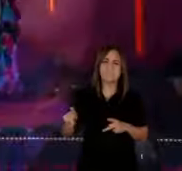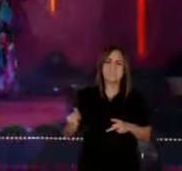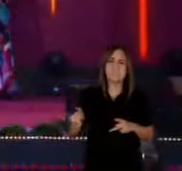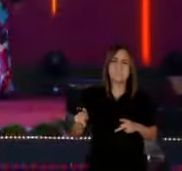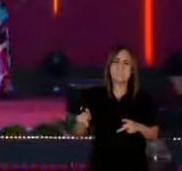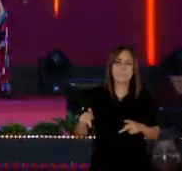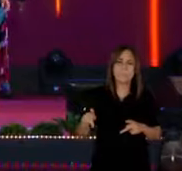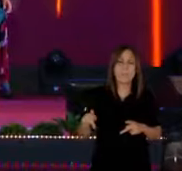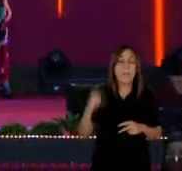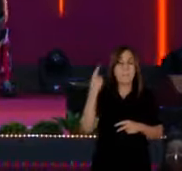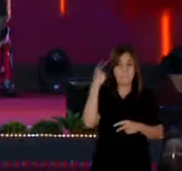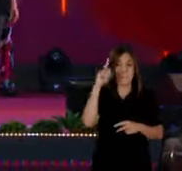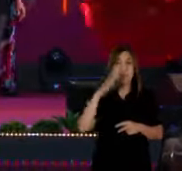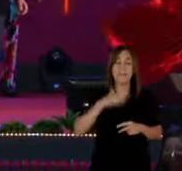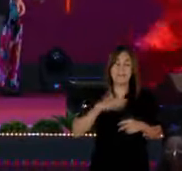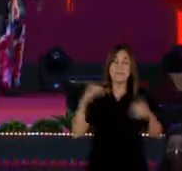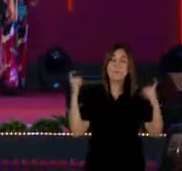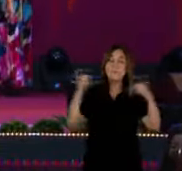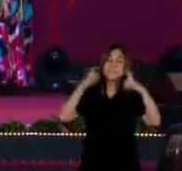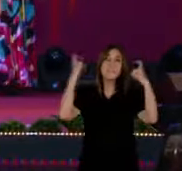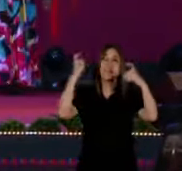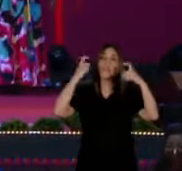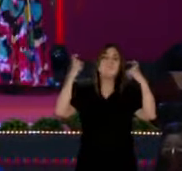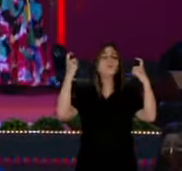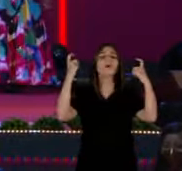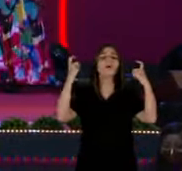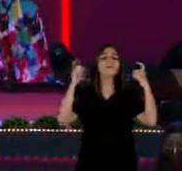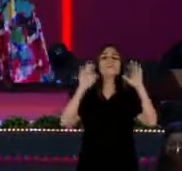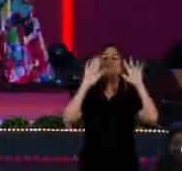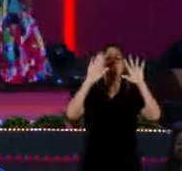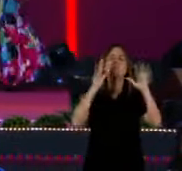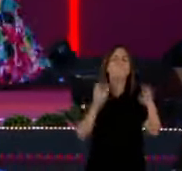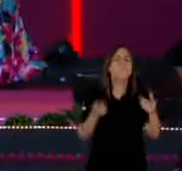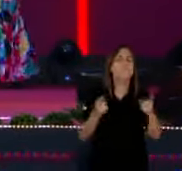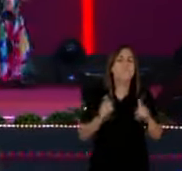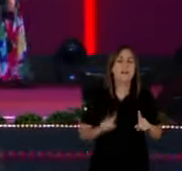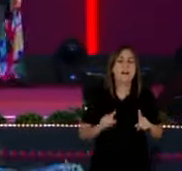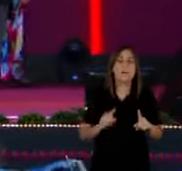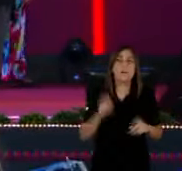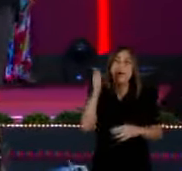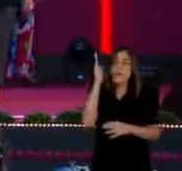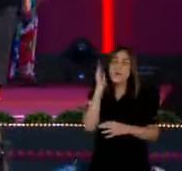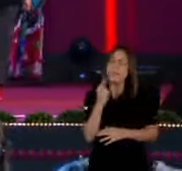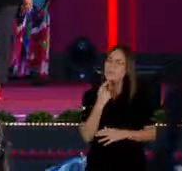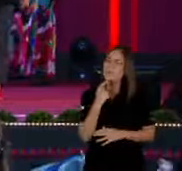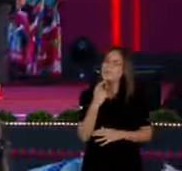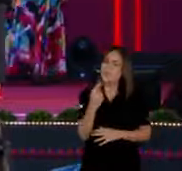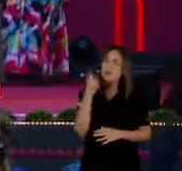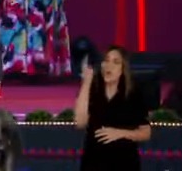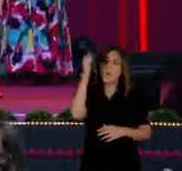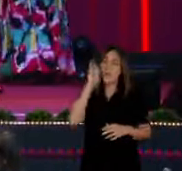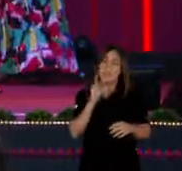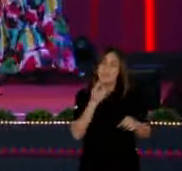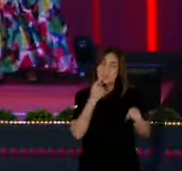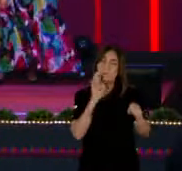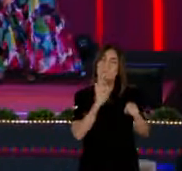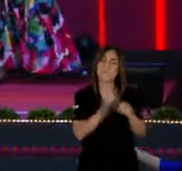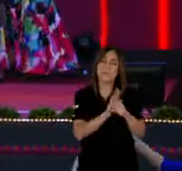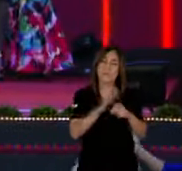celebrar tu milagro. El milagro, lo que Dios te prometió, lo que Dios te dijo. En el nombre de Jesús de Nazaret.